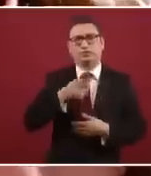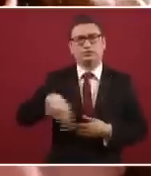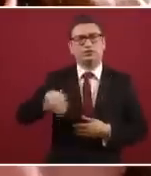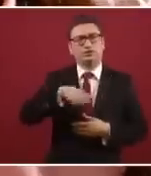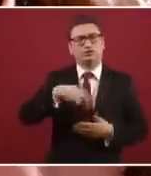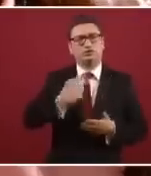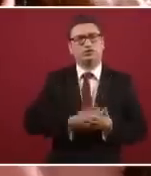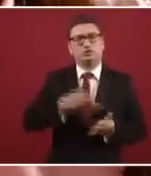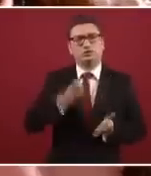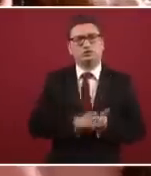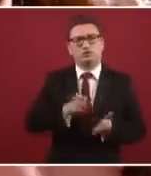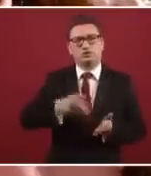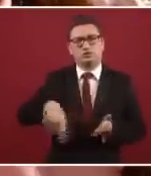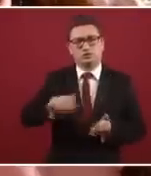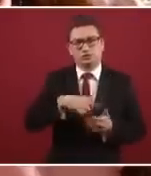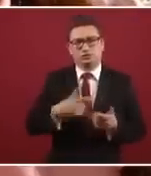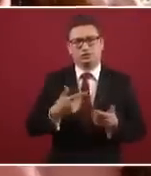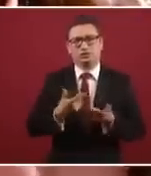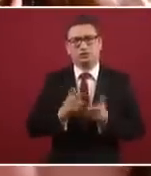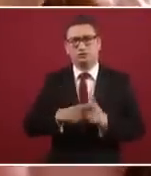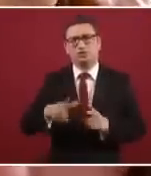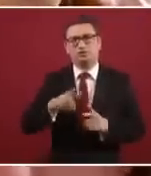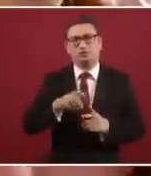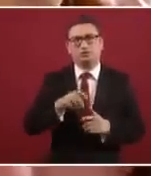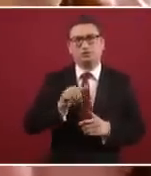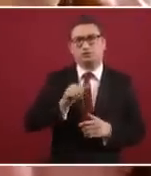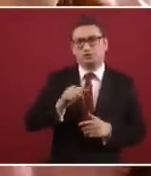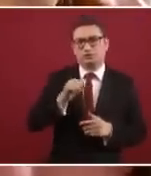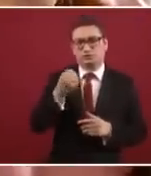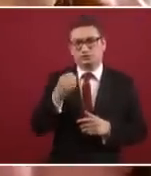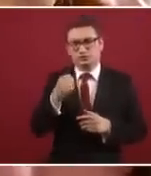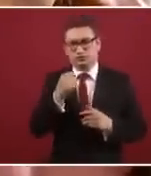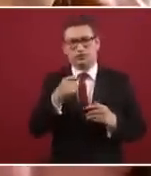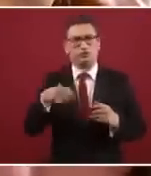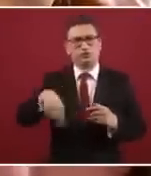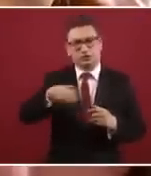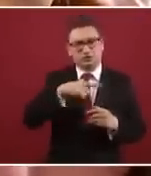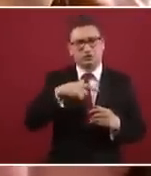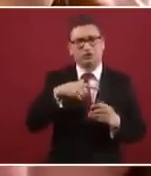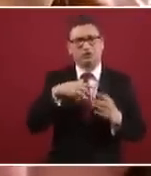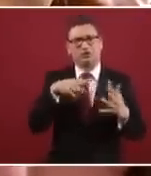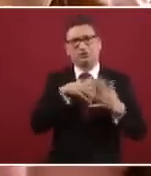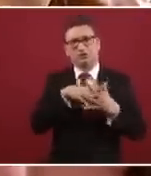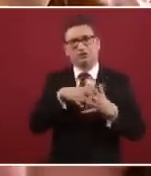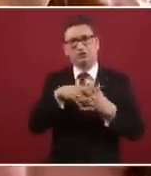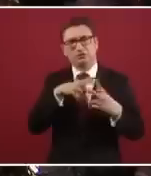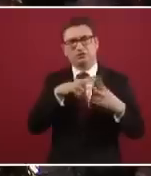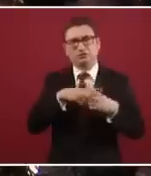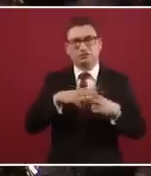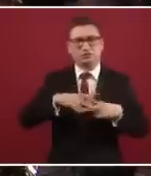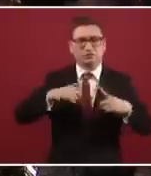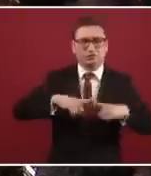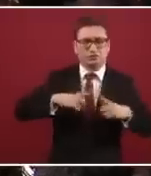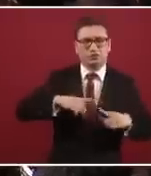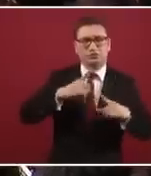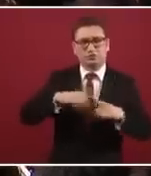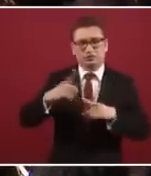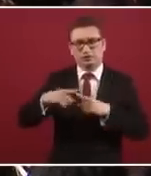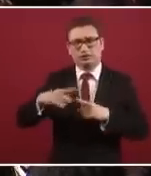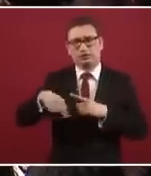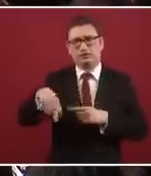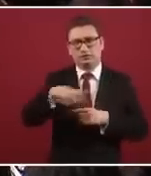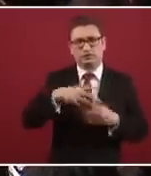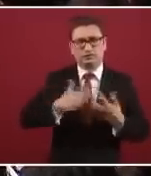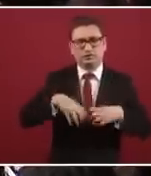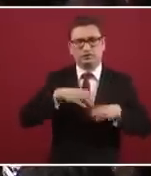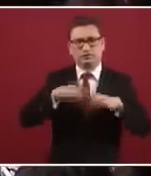valientes los miembros de la Liga Comunista 23 de septiembre que terminaron enfrentándose con unos guardaespaldas y matando a un empresario regiomontano en los